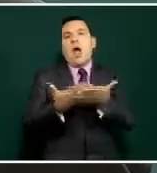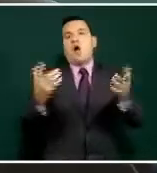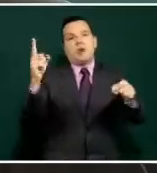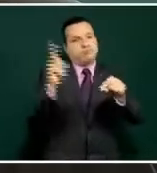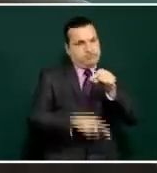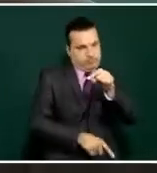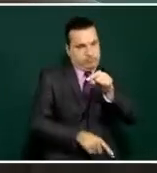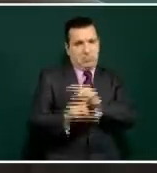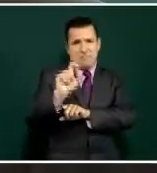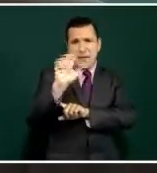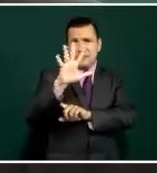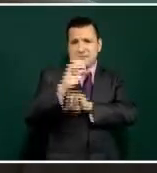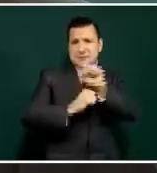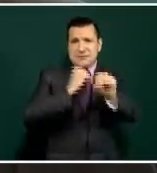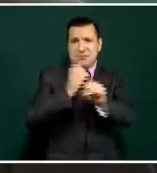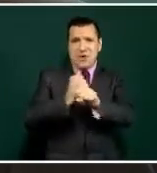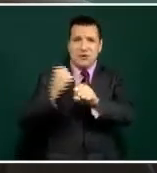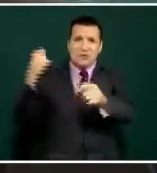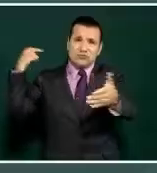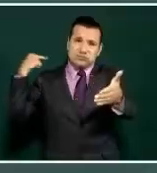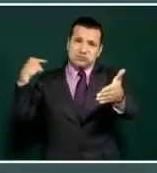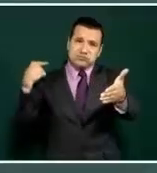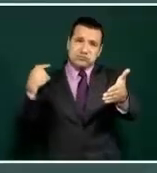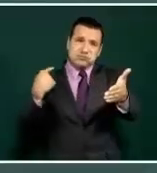años no